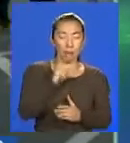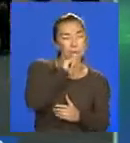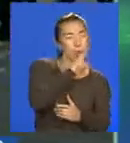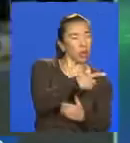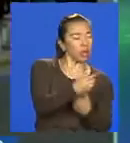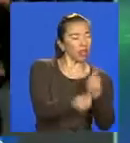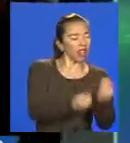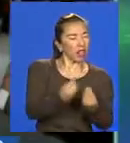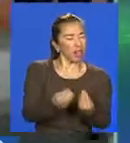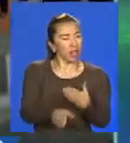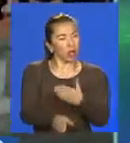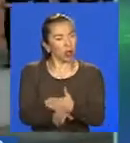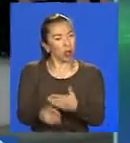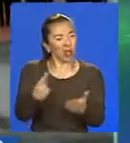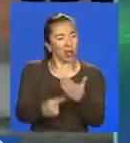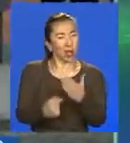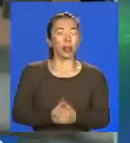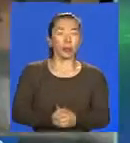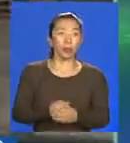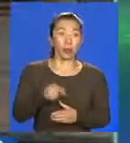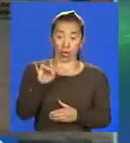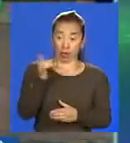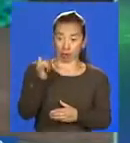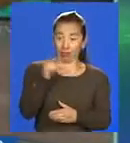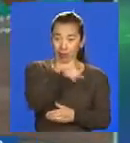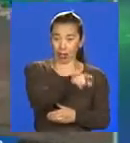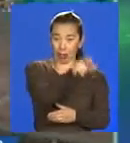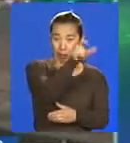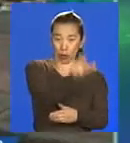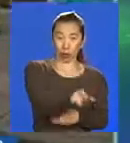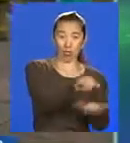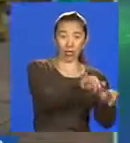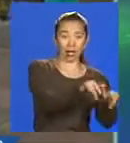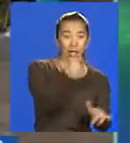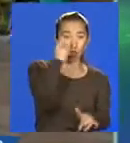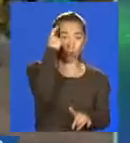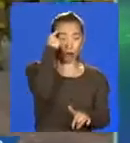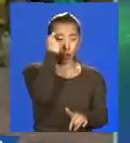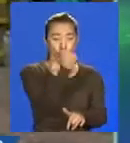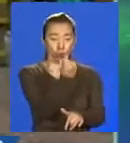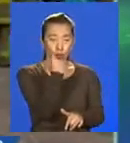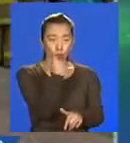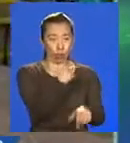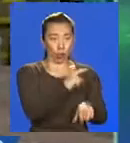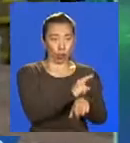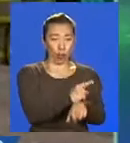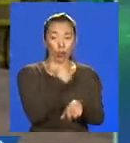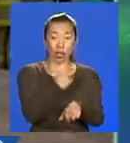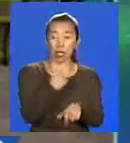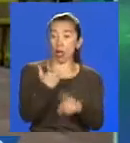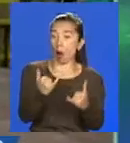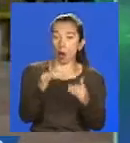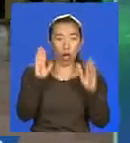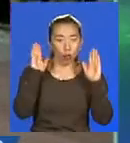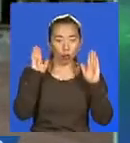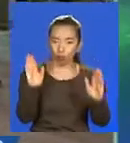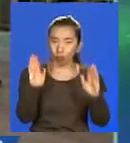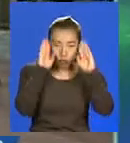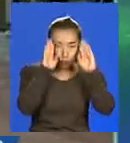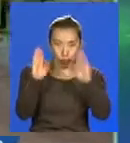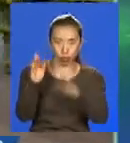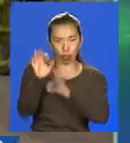hasta el momento? Por supuesto, la secretaria de gobierno ha anunciado hace pocos minutos que todos los protocolos de seguridad están activados.